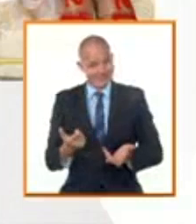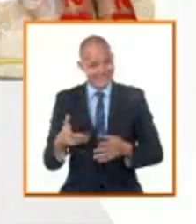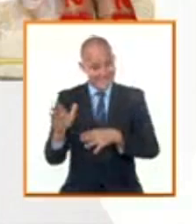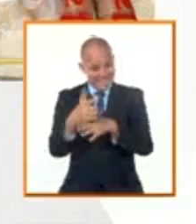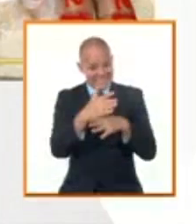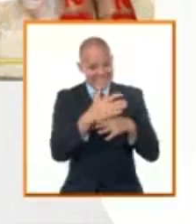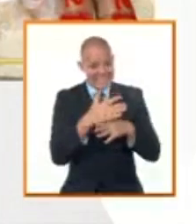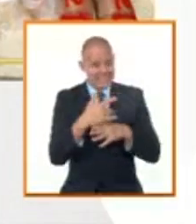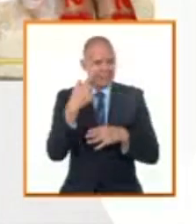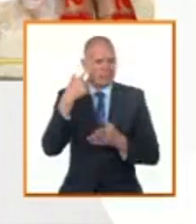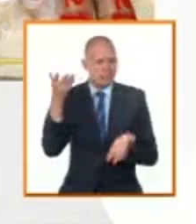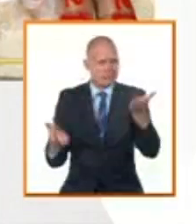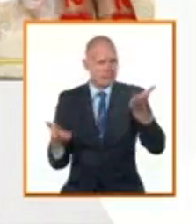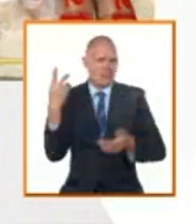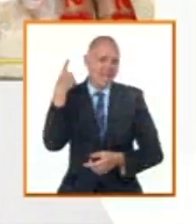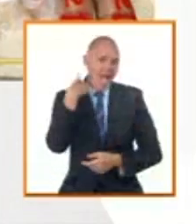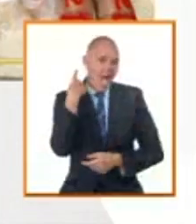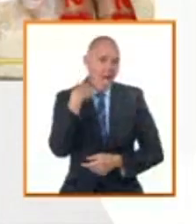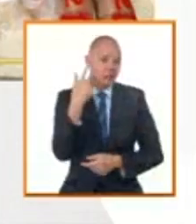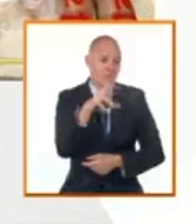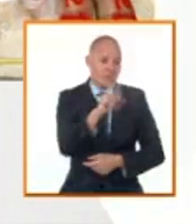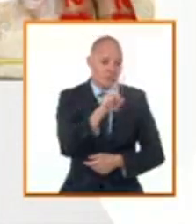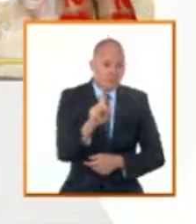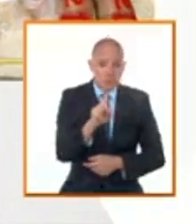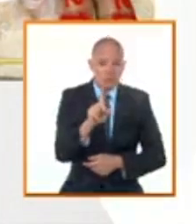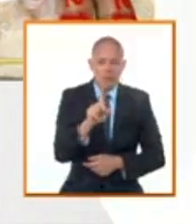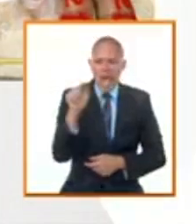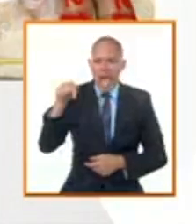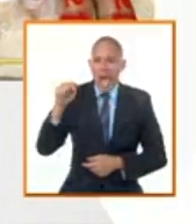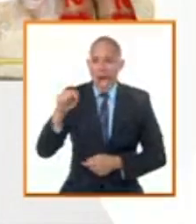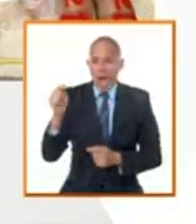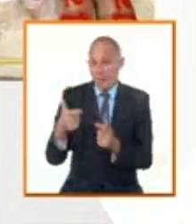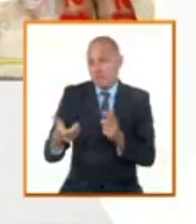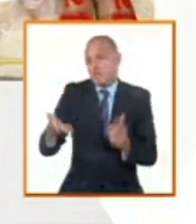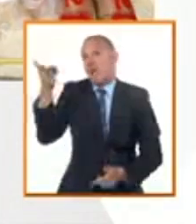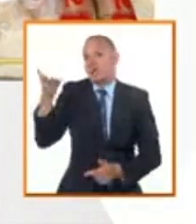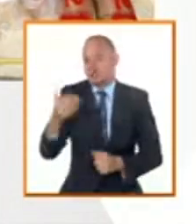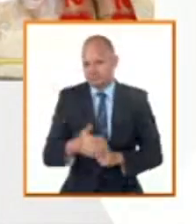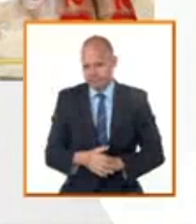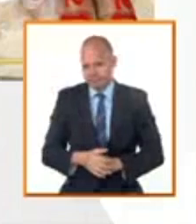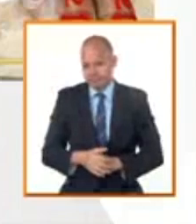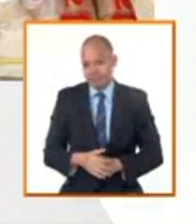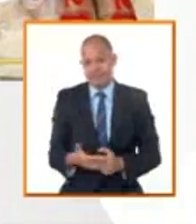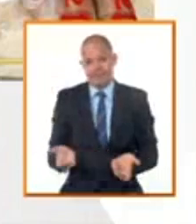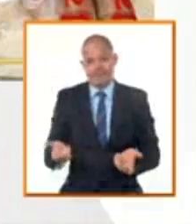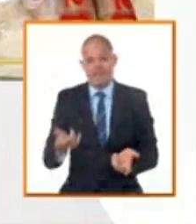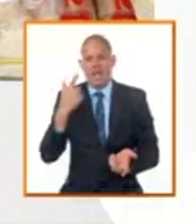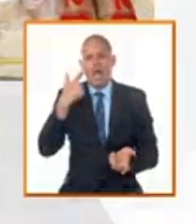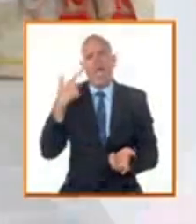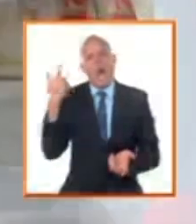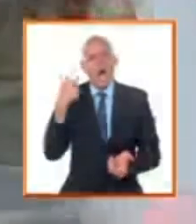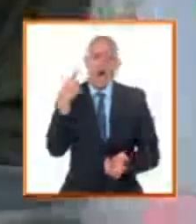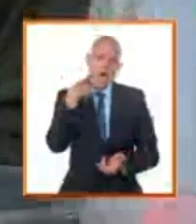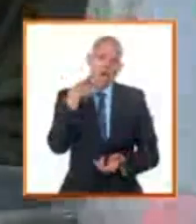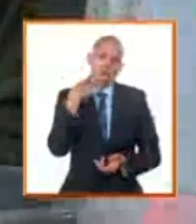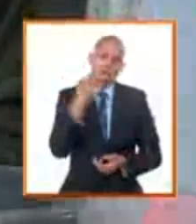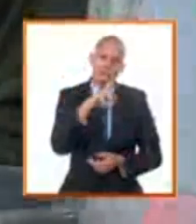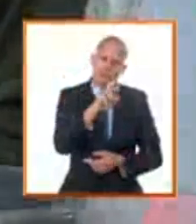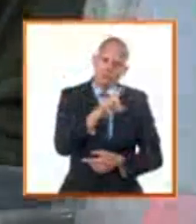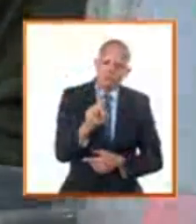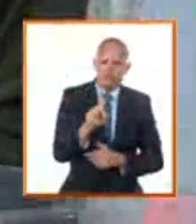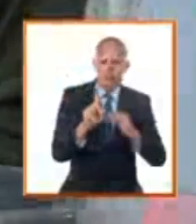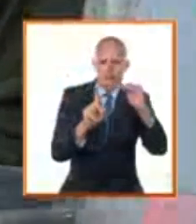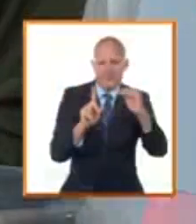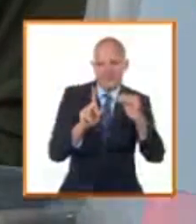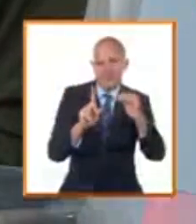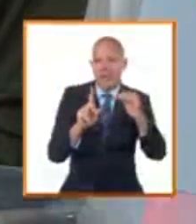año 2021. ¿Más? Más que el año 2021. ¿Cuánto? 452 regalos más. Por lo tanto, es una situación cada vez